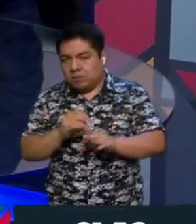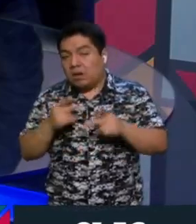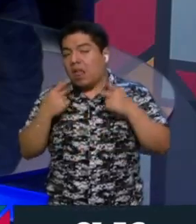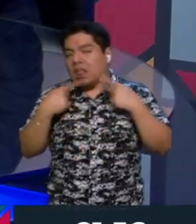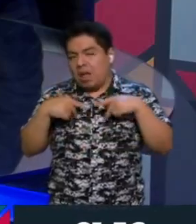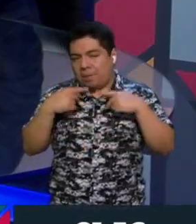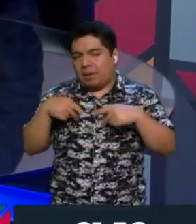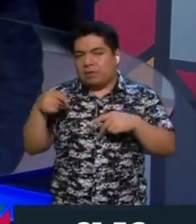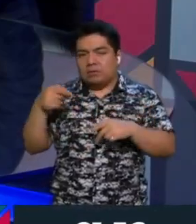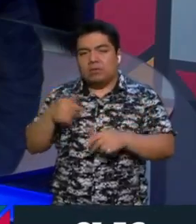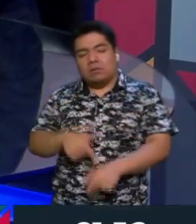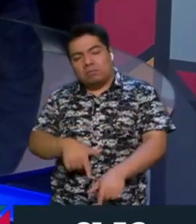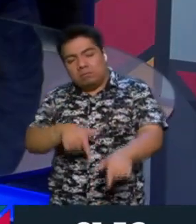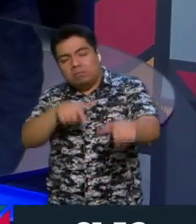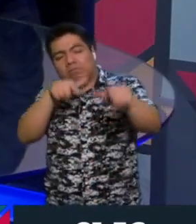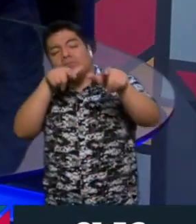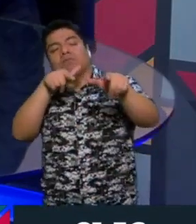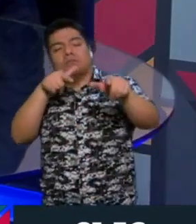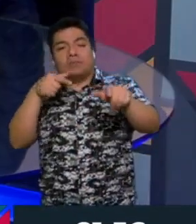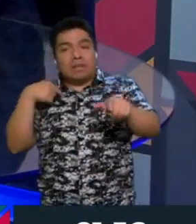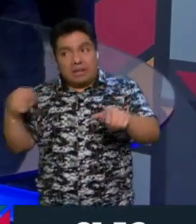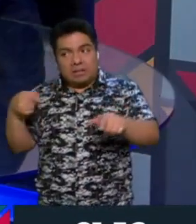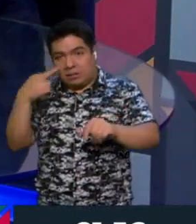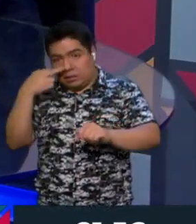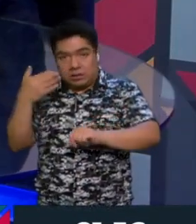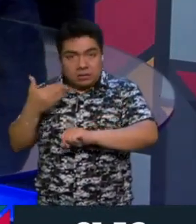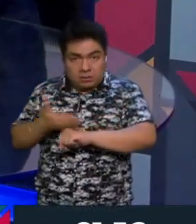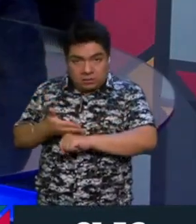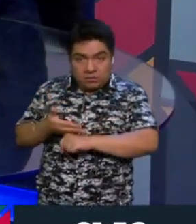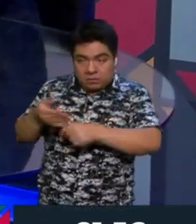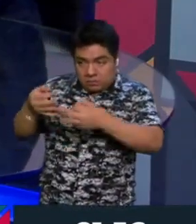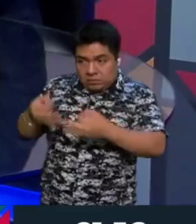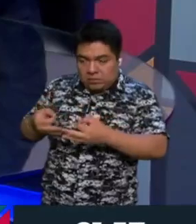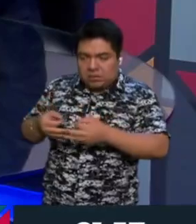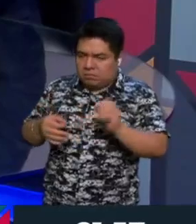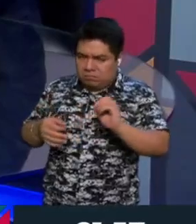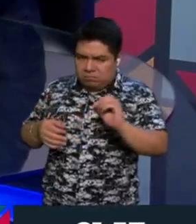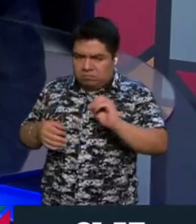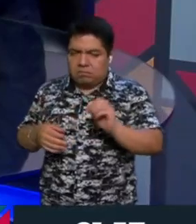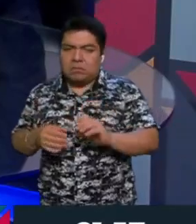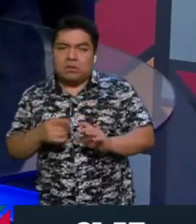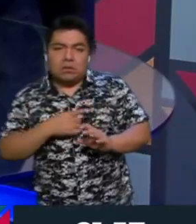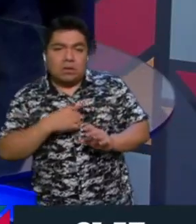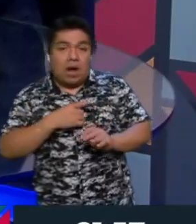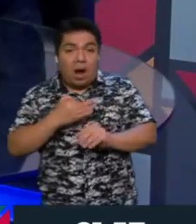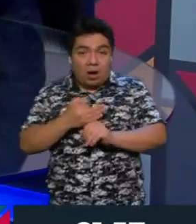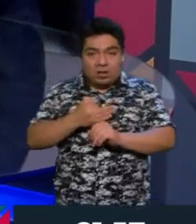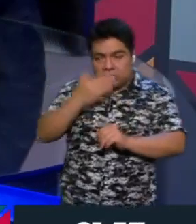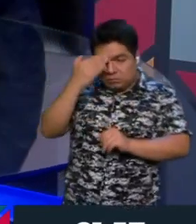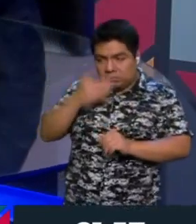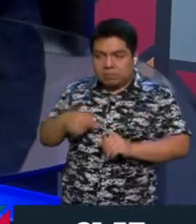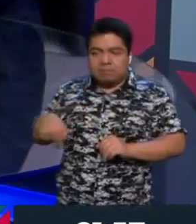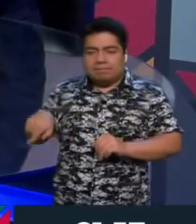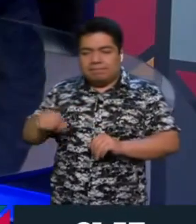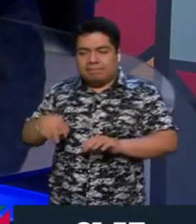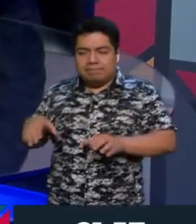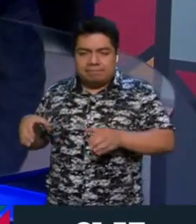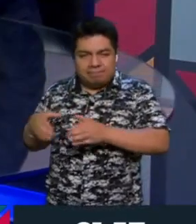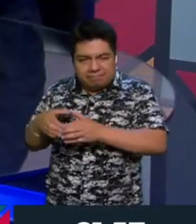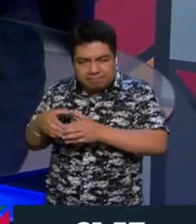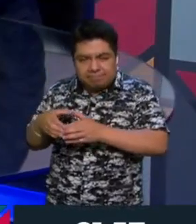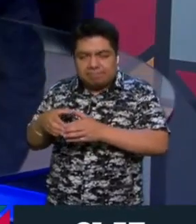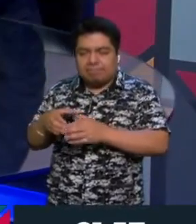homicidio pues responda a la convicción, y mucho menos, ¿no? Hasta donde sabemos, es parte de esta realidad, de